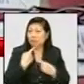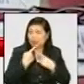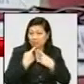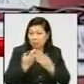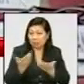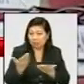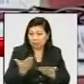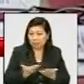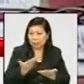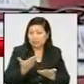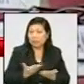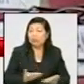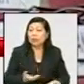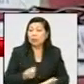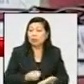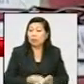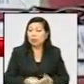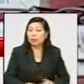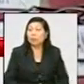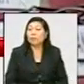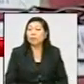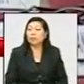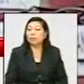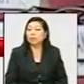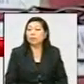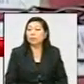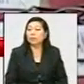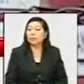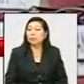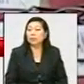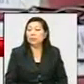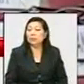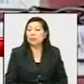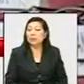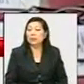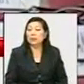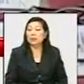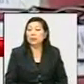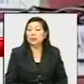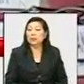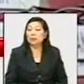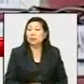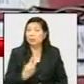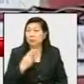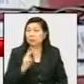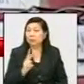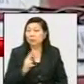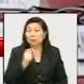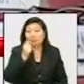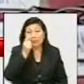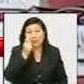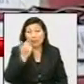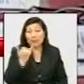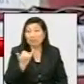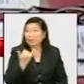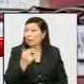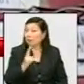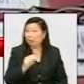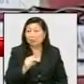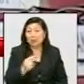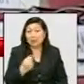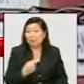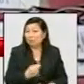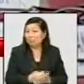información sobre adquisiciones, al igual que las señoras, y nos hemos encontrado con la sorpresa de que no se